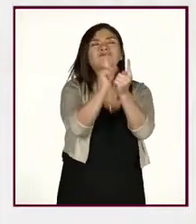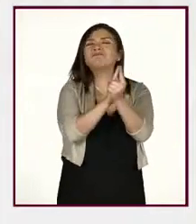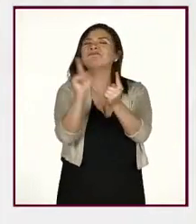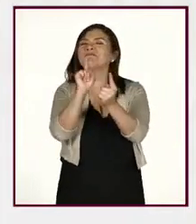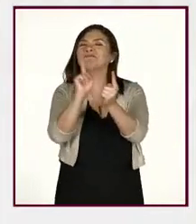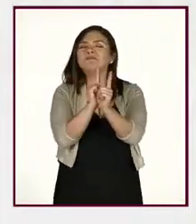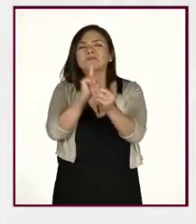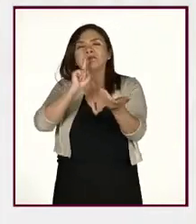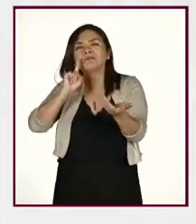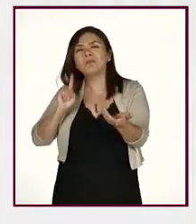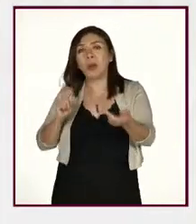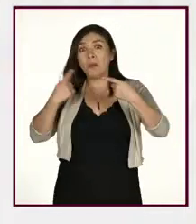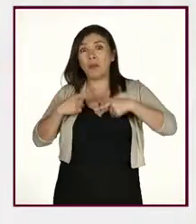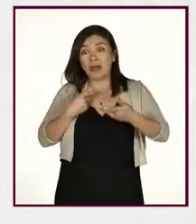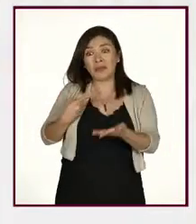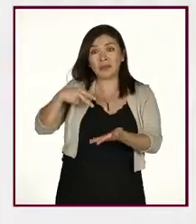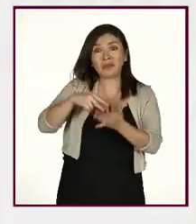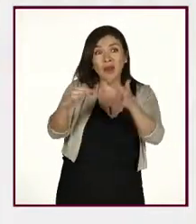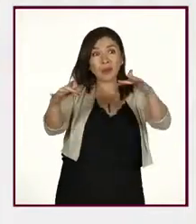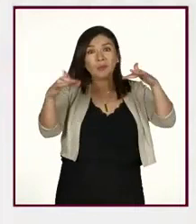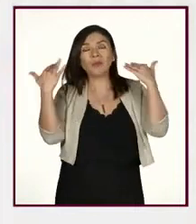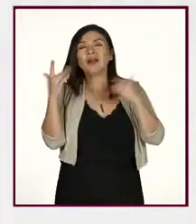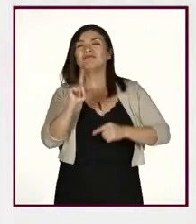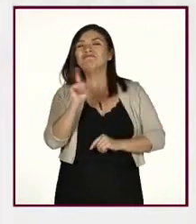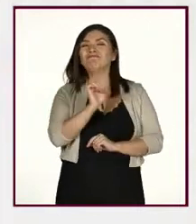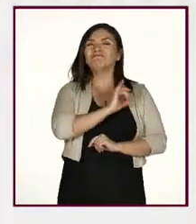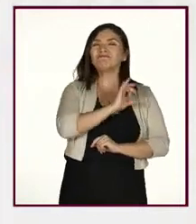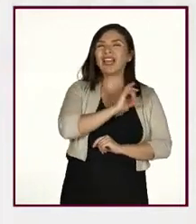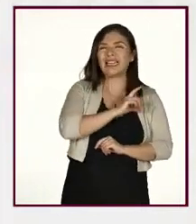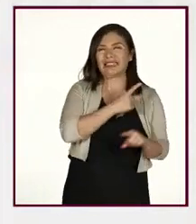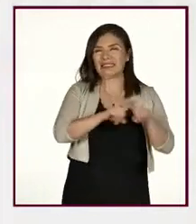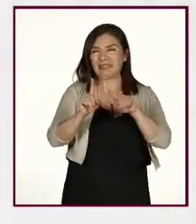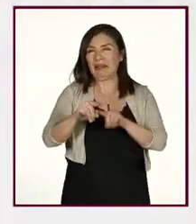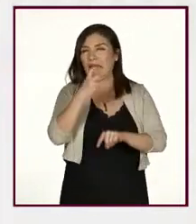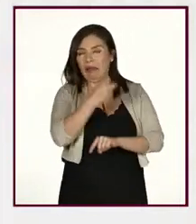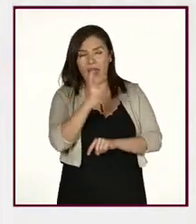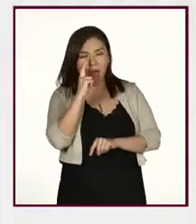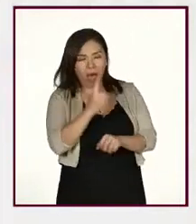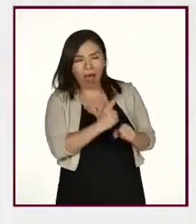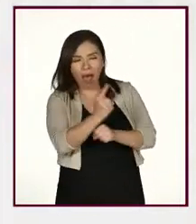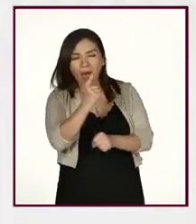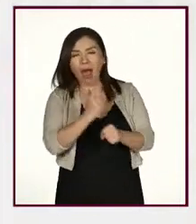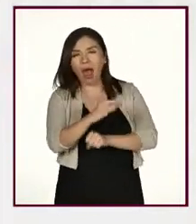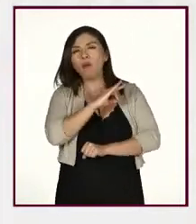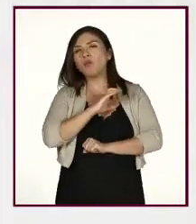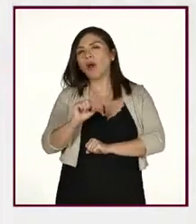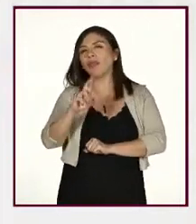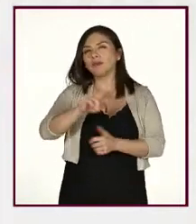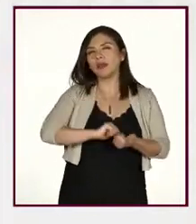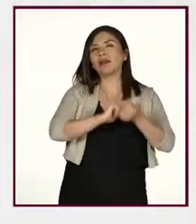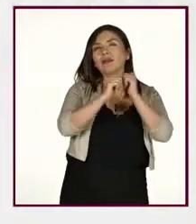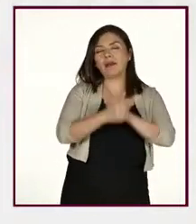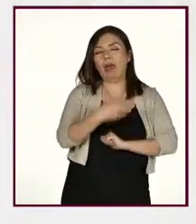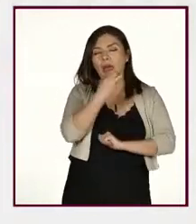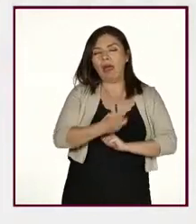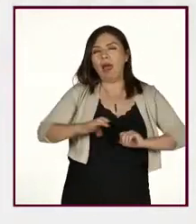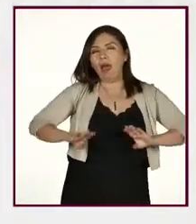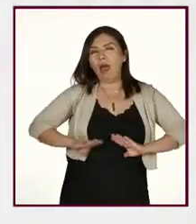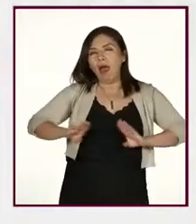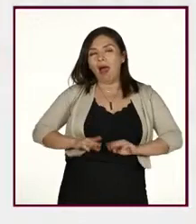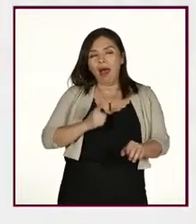sociales, como hablar en público. Entonces eso ya es también un factor importante, un factor de riesgo, esta característica,